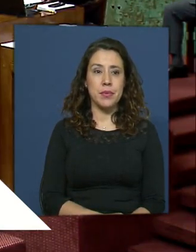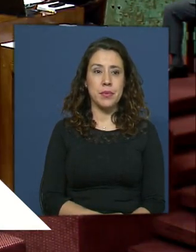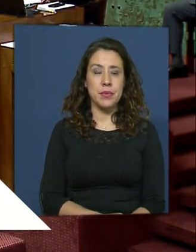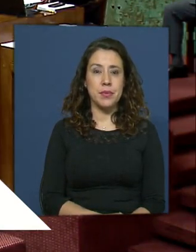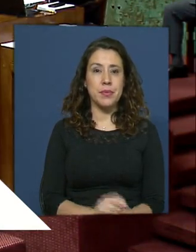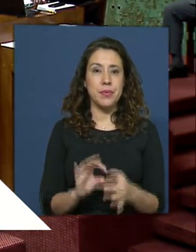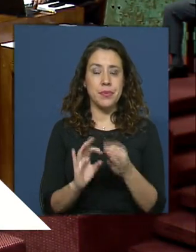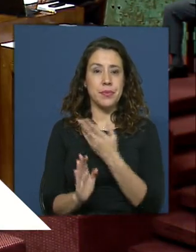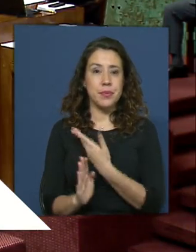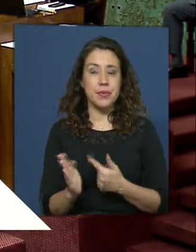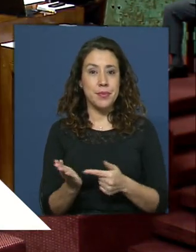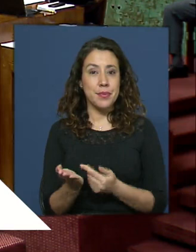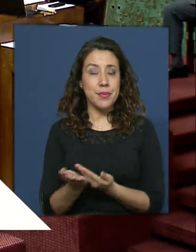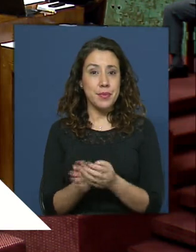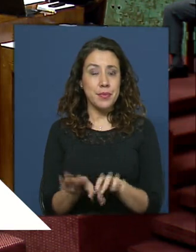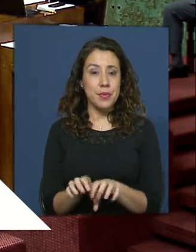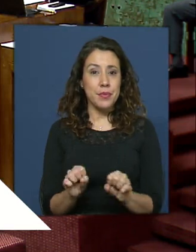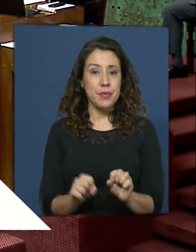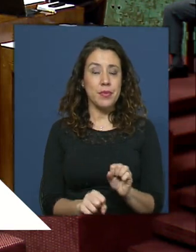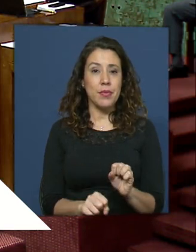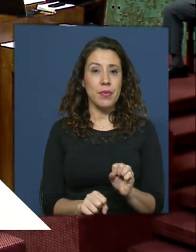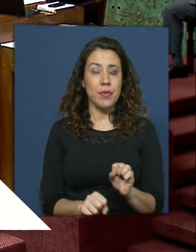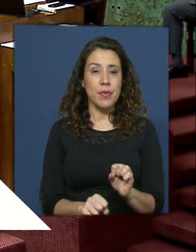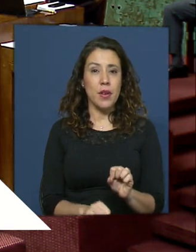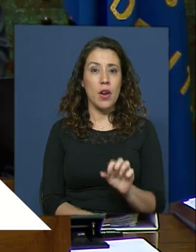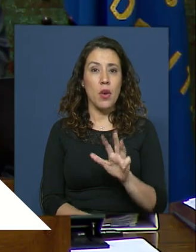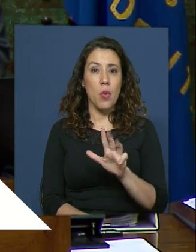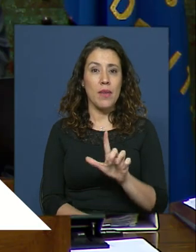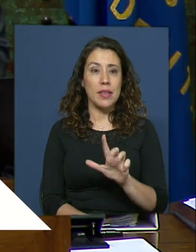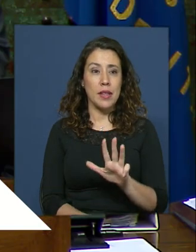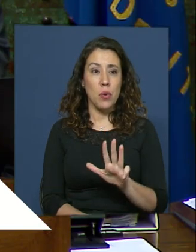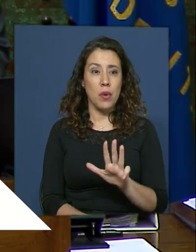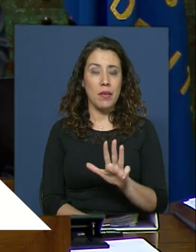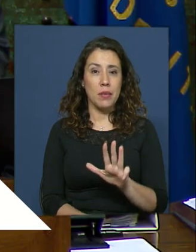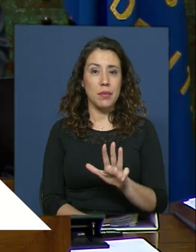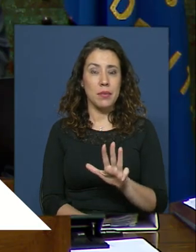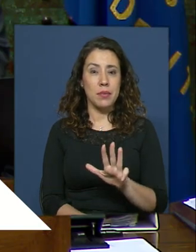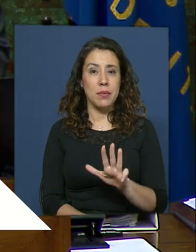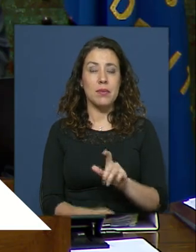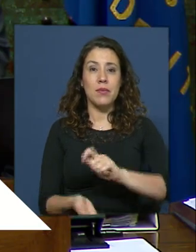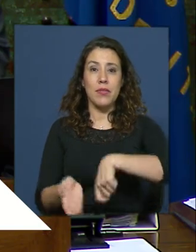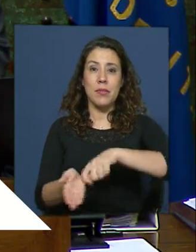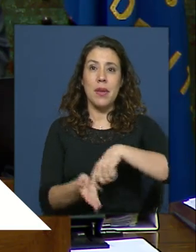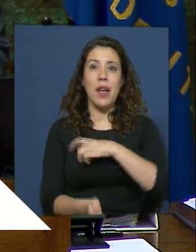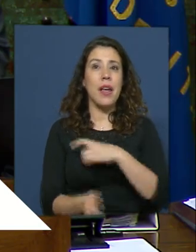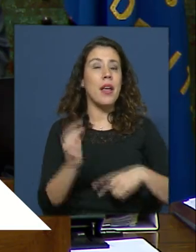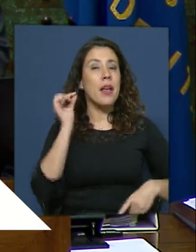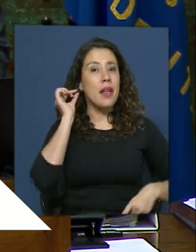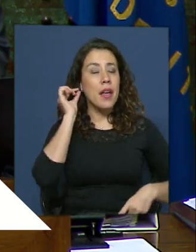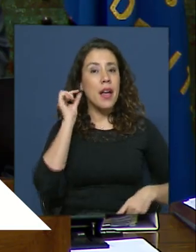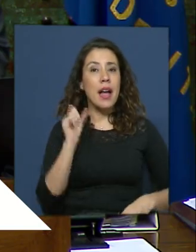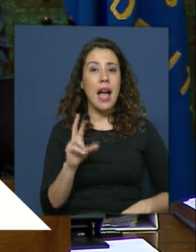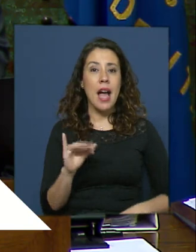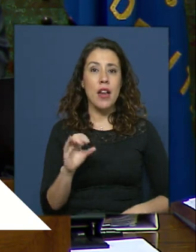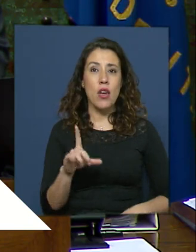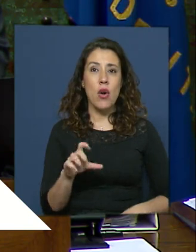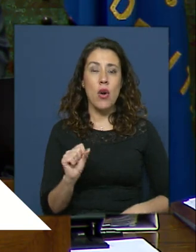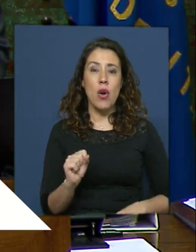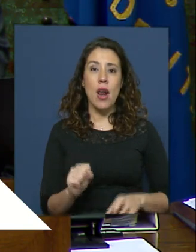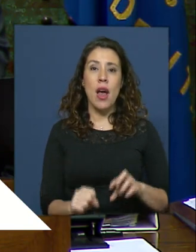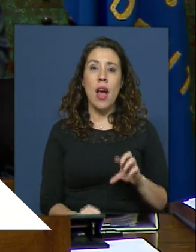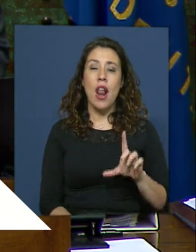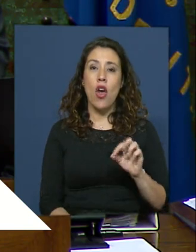Gracias, presidente. La propuesta de resolución número 979 es firmada por la diputada Carol Cariola, don